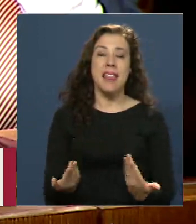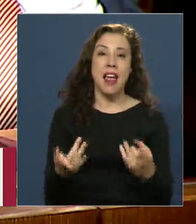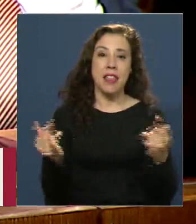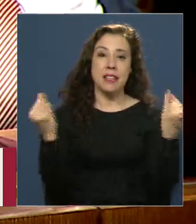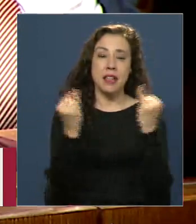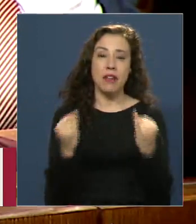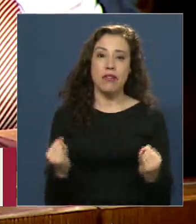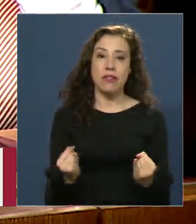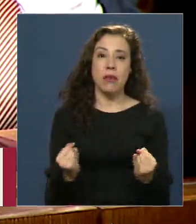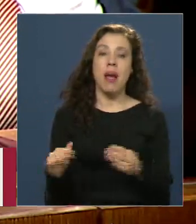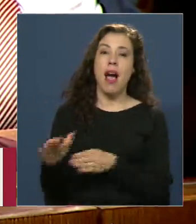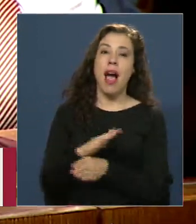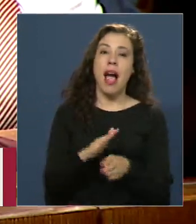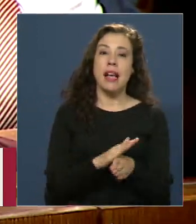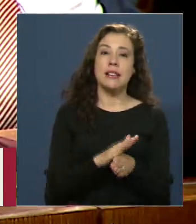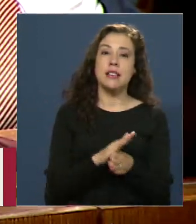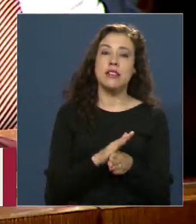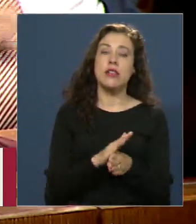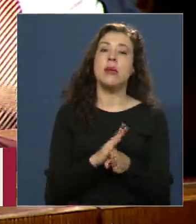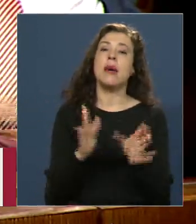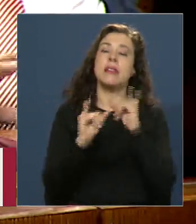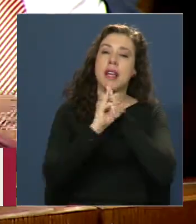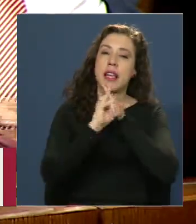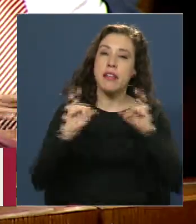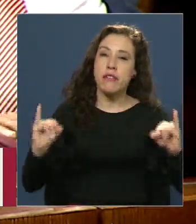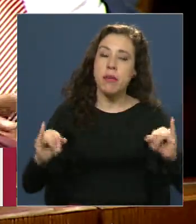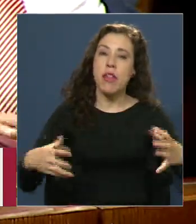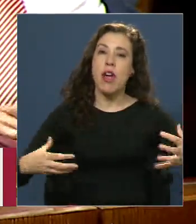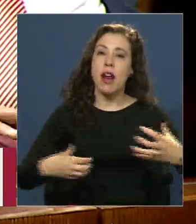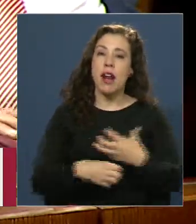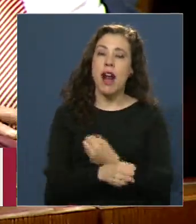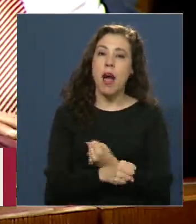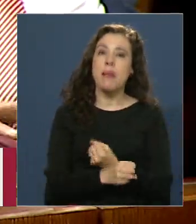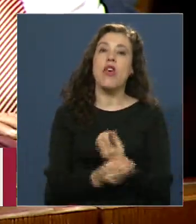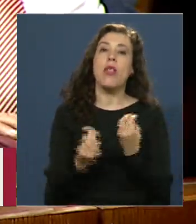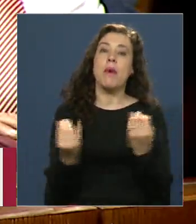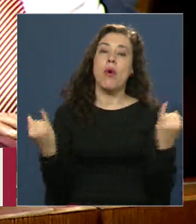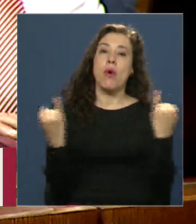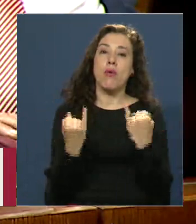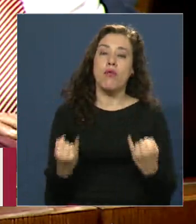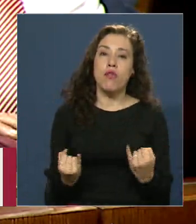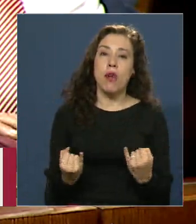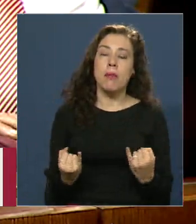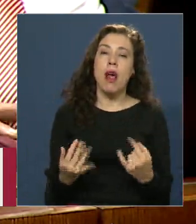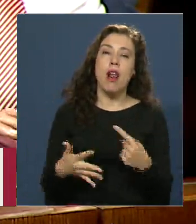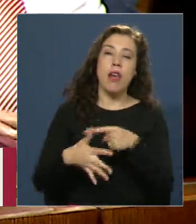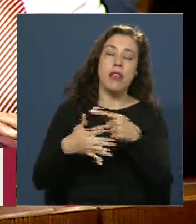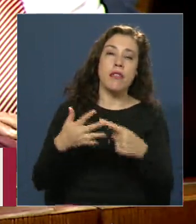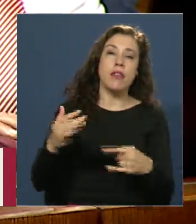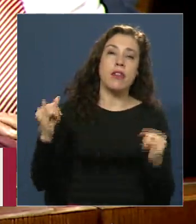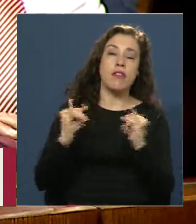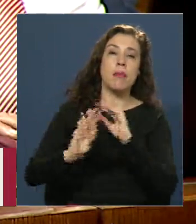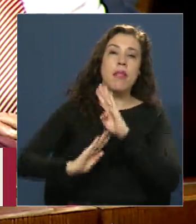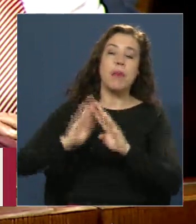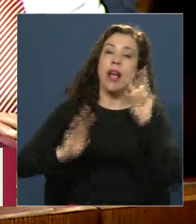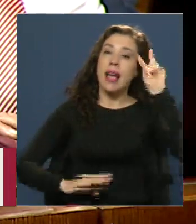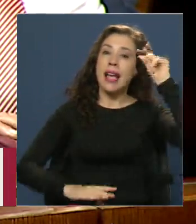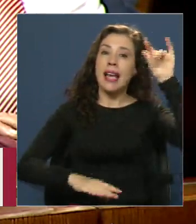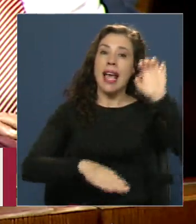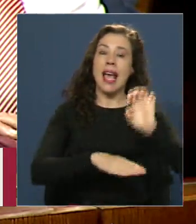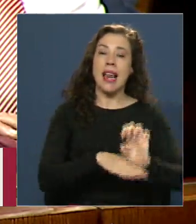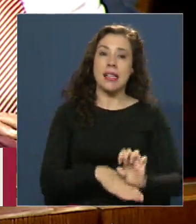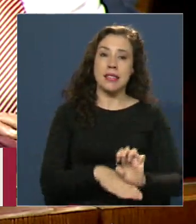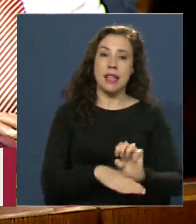forma un acceso más informado, expedito y eficiente a los instrumentos de protección creados por el